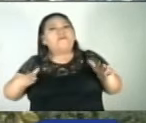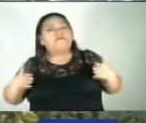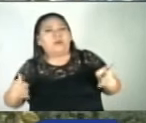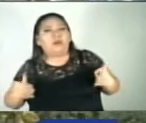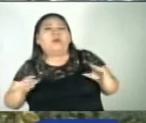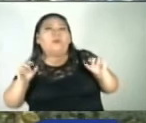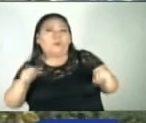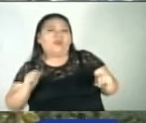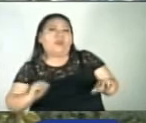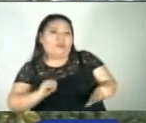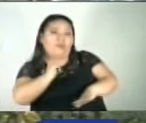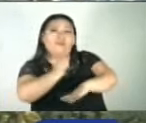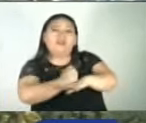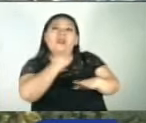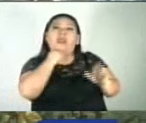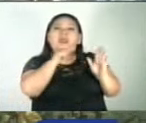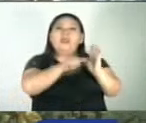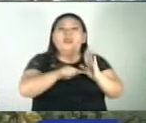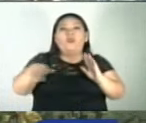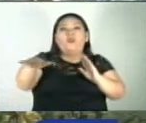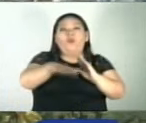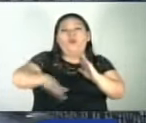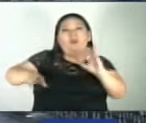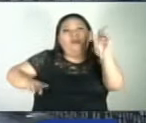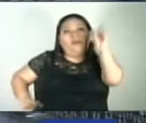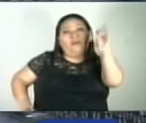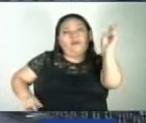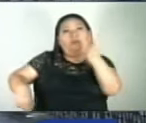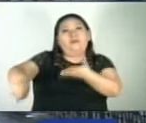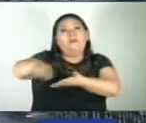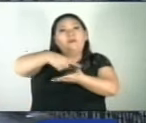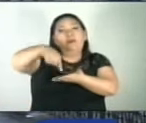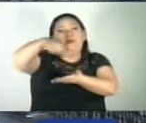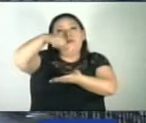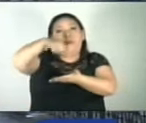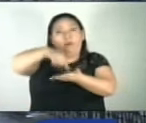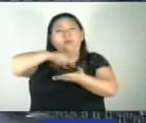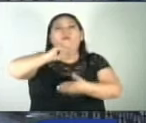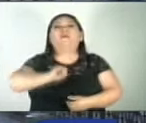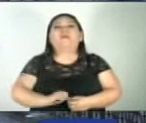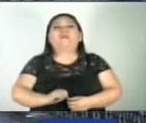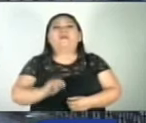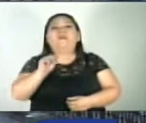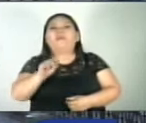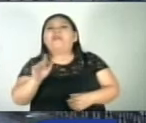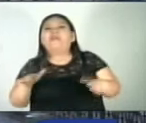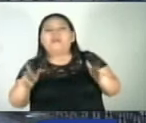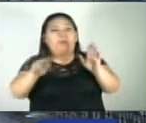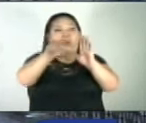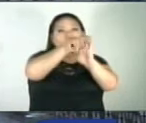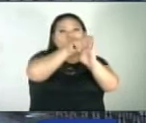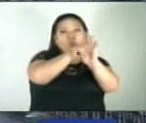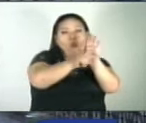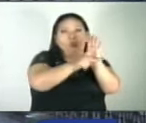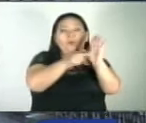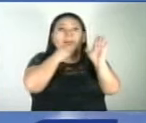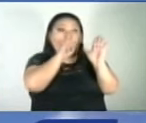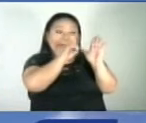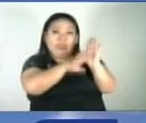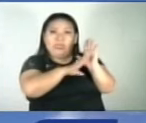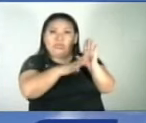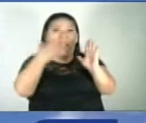establecer expresamente que el distrito de San Salvador será la capital de la República. La normativa que redujo en 44